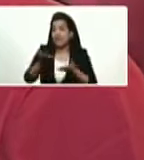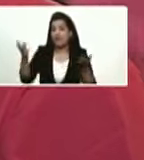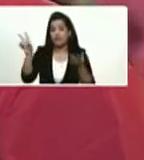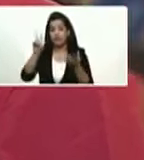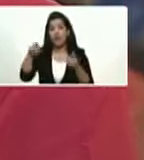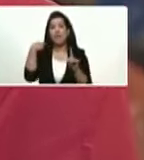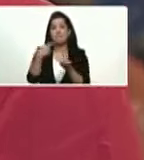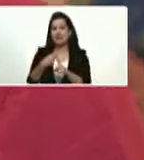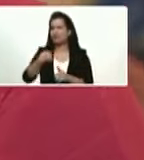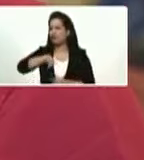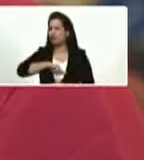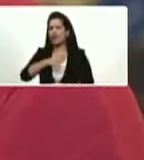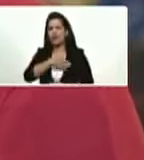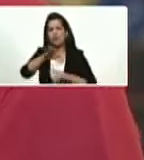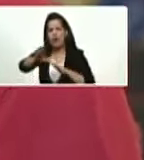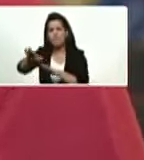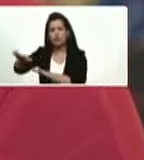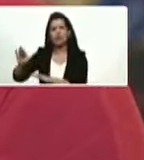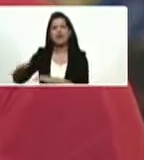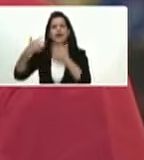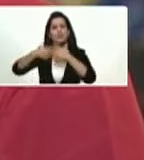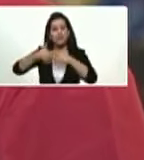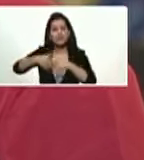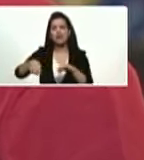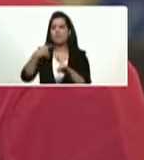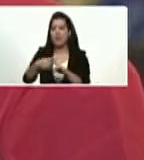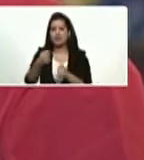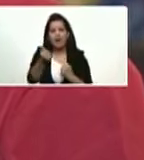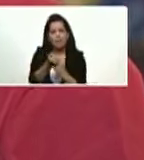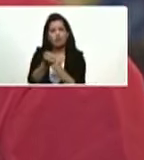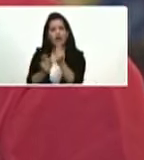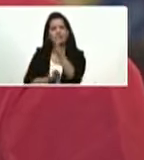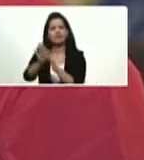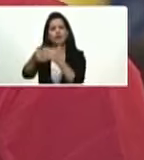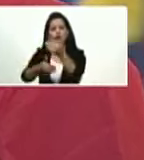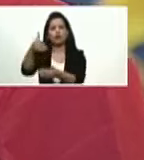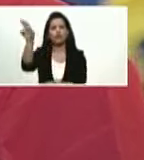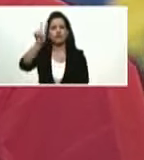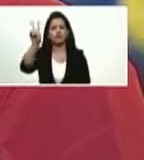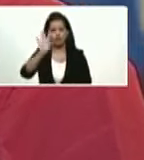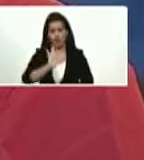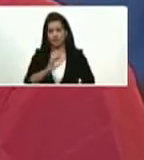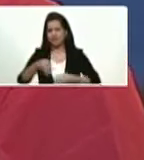nacional con las capacidades que podamos tener en un momento dado.